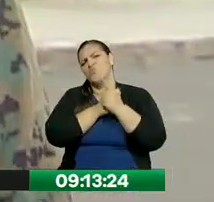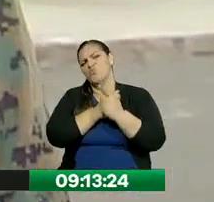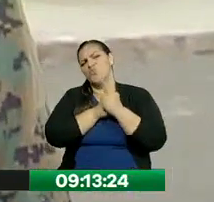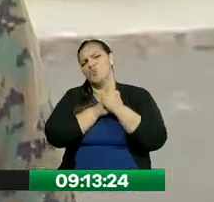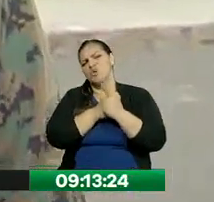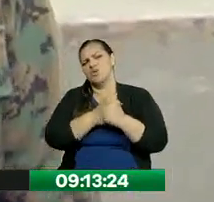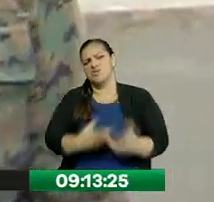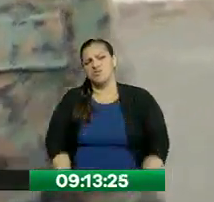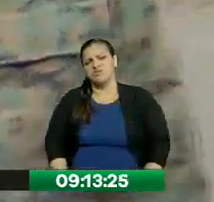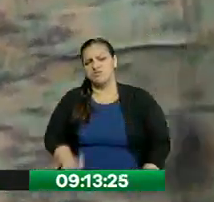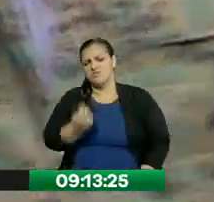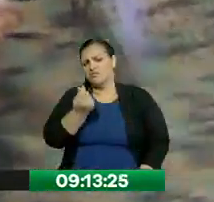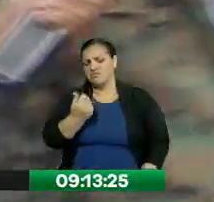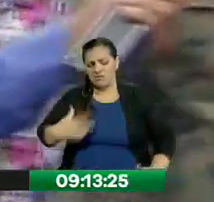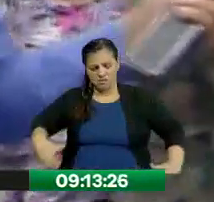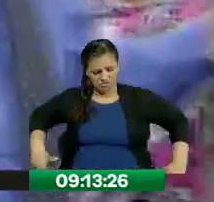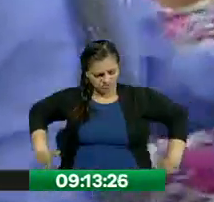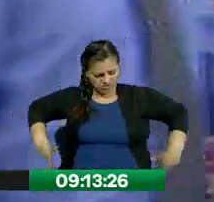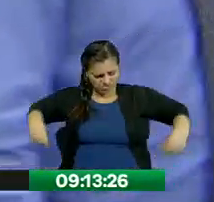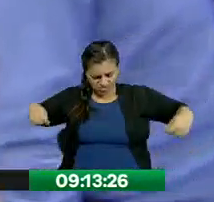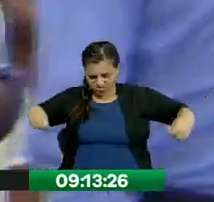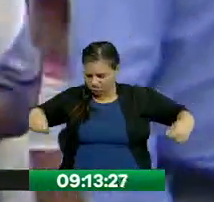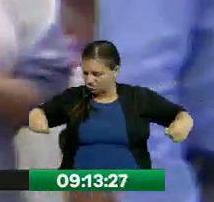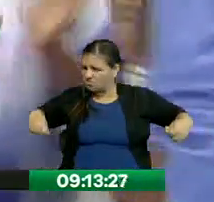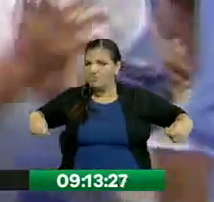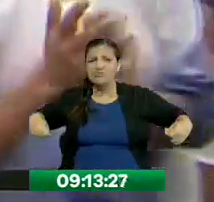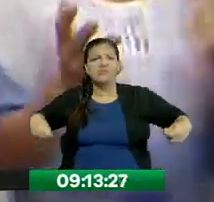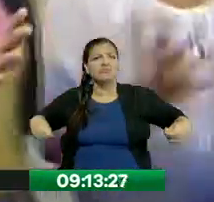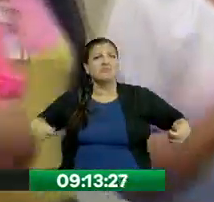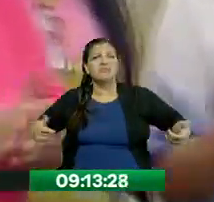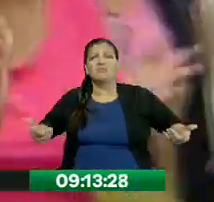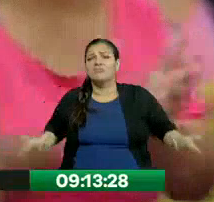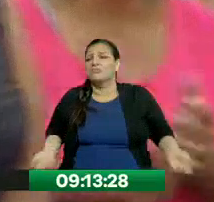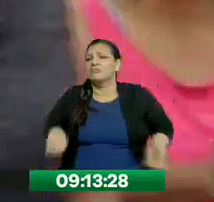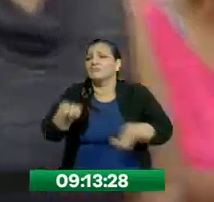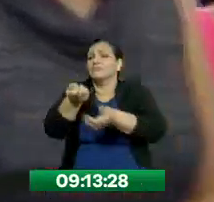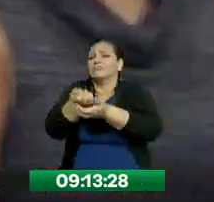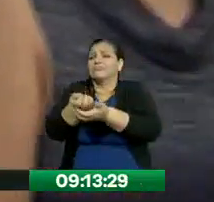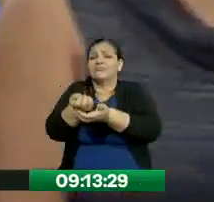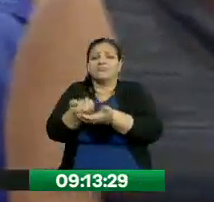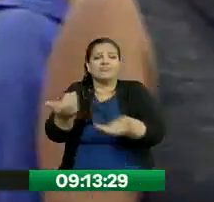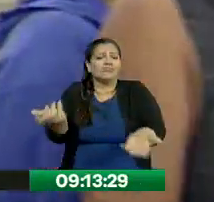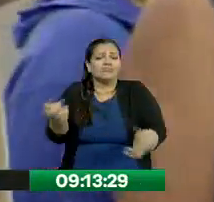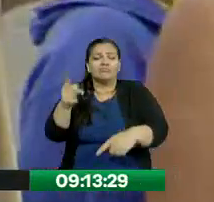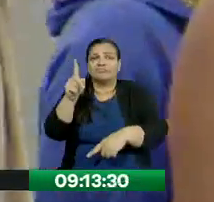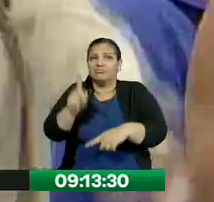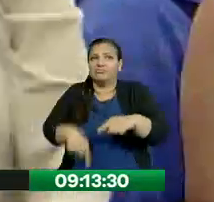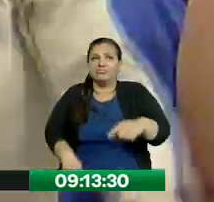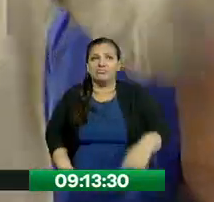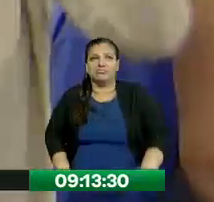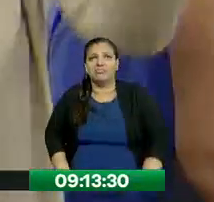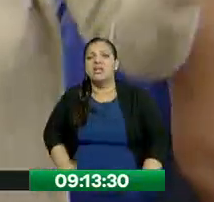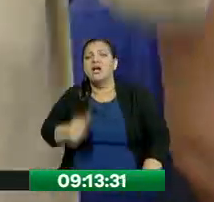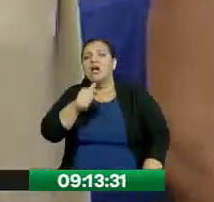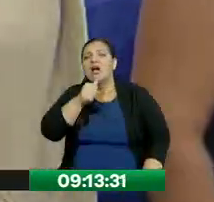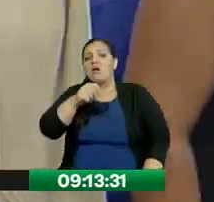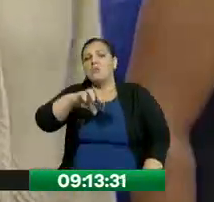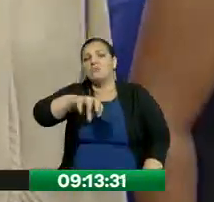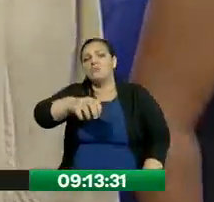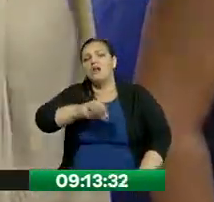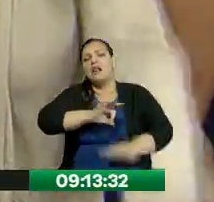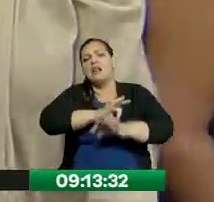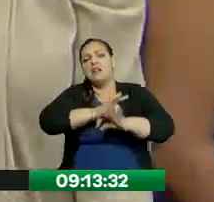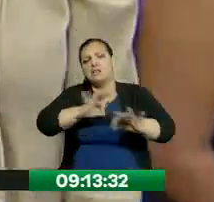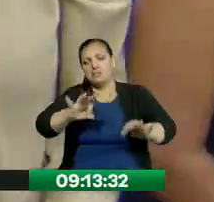gastar agua limpia, agua en buen estado, agua que nos valga. Ejemplo, el agua que nos